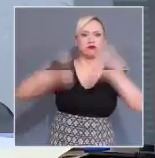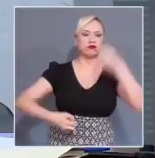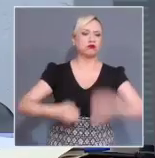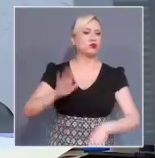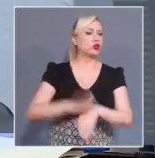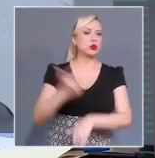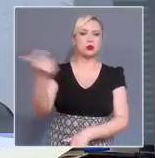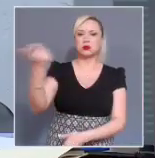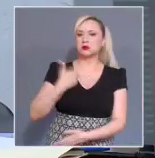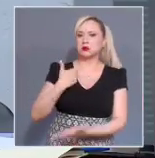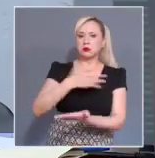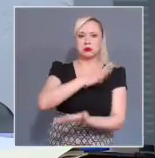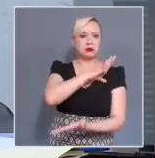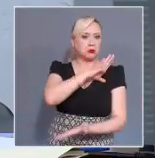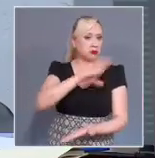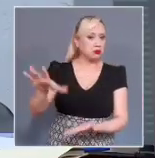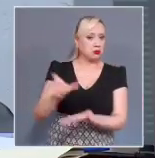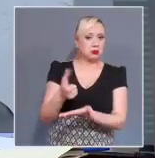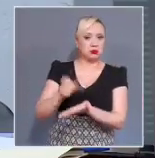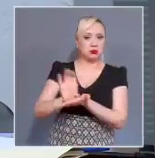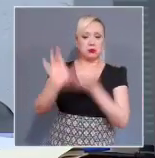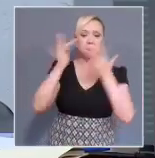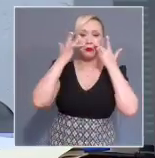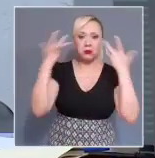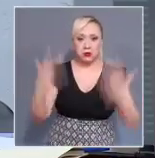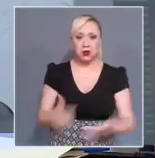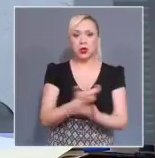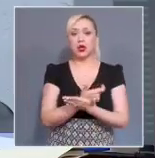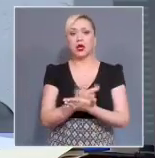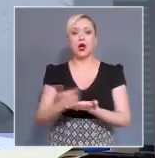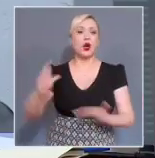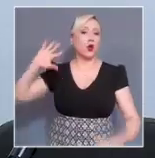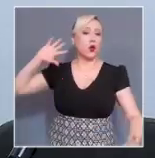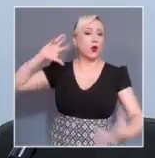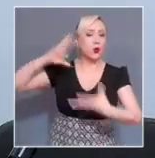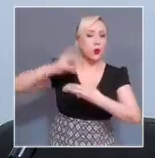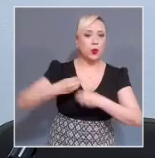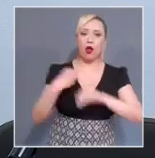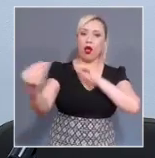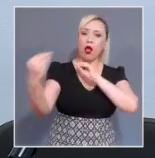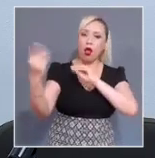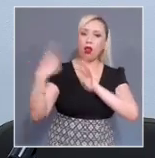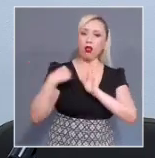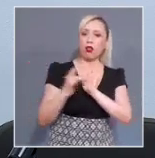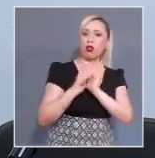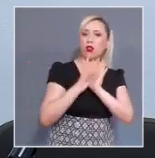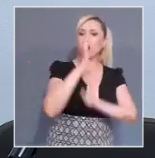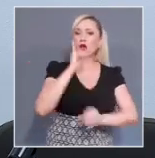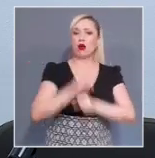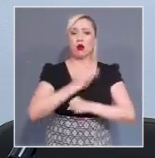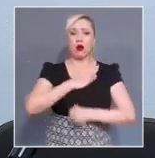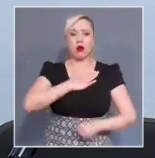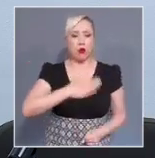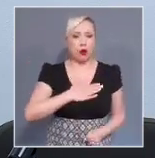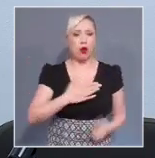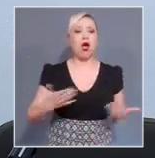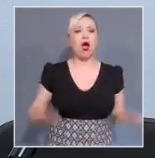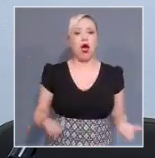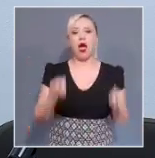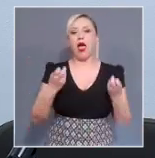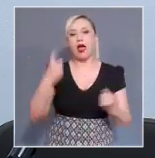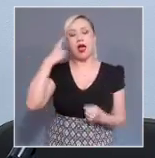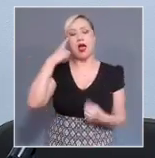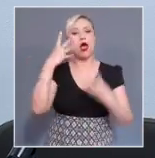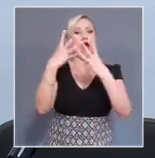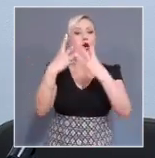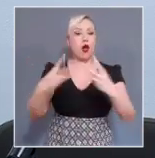Tribunal Laboral de Asuntos Colectivos en la Ciudad de México, quien añadió que la vía idónea para solucionarlo es la